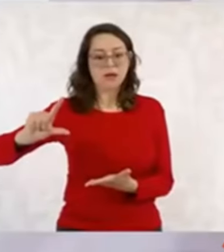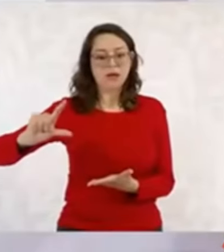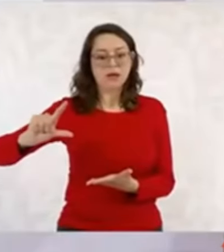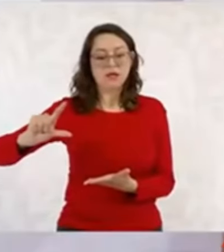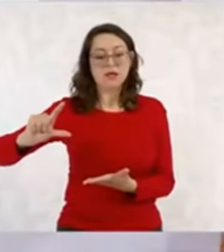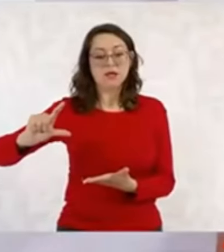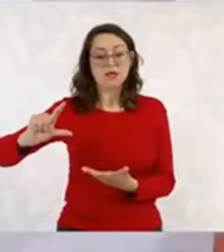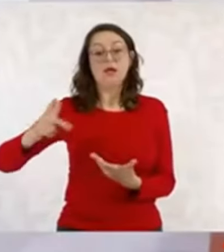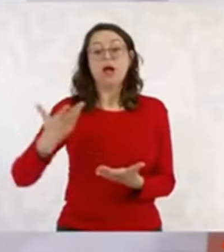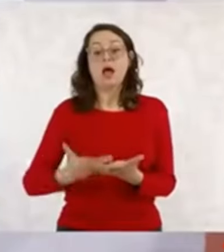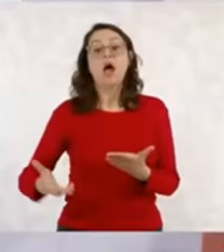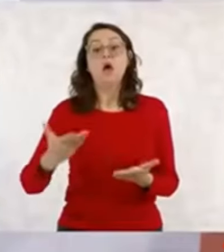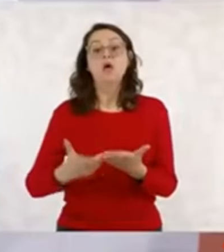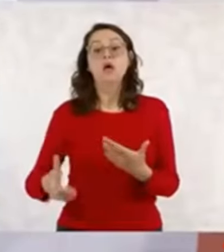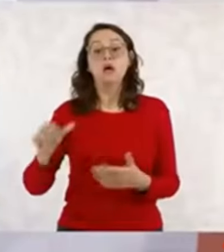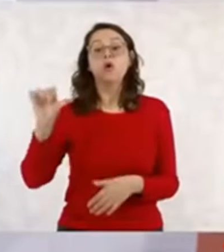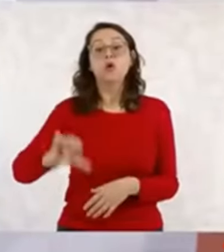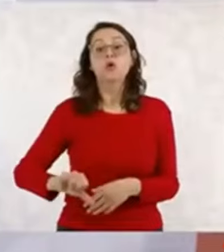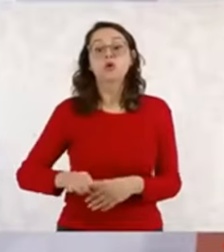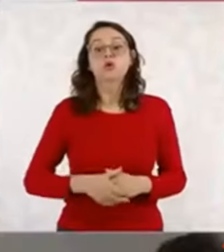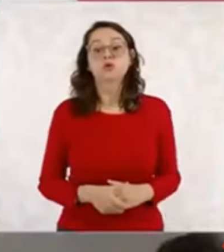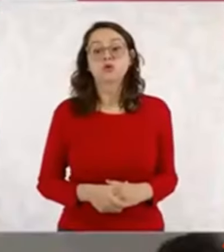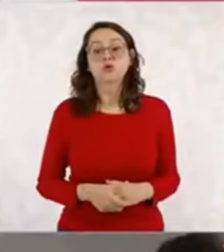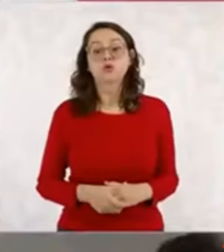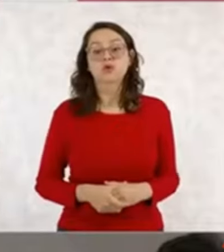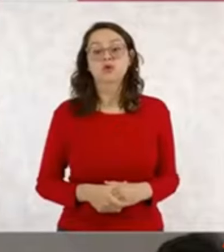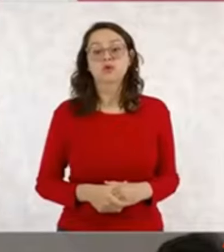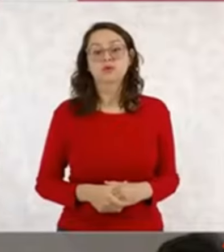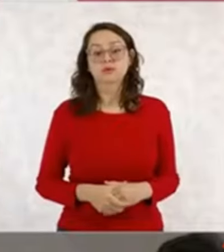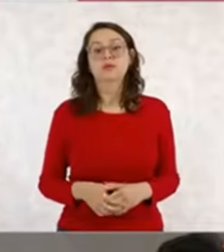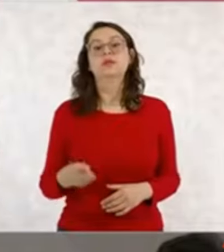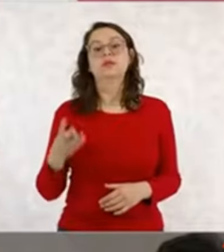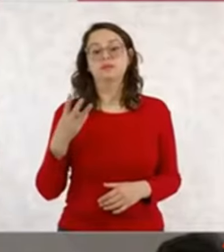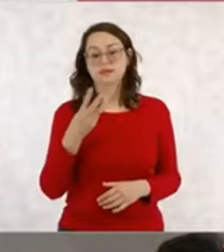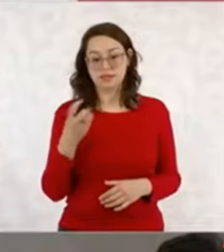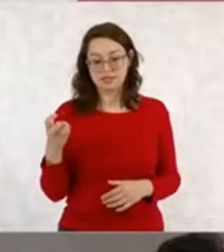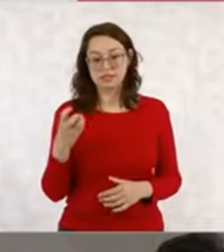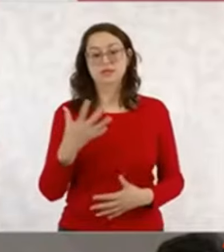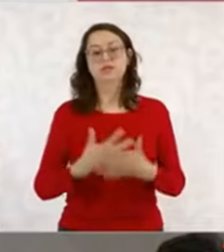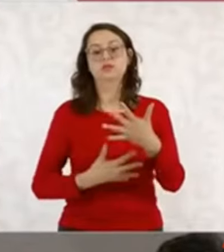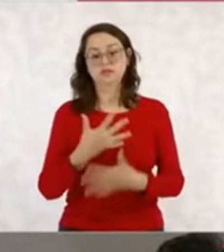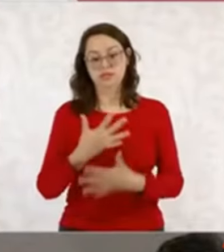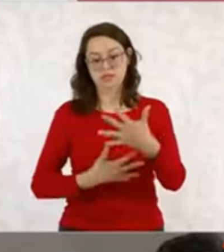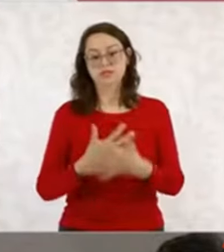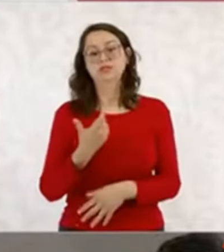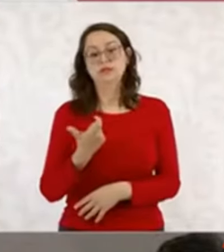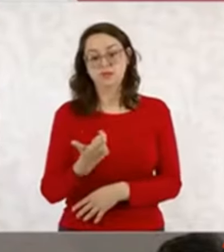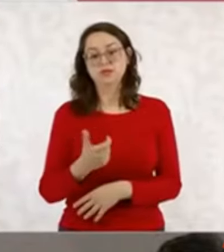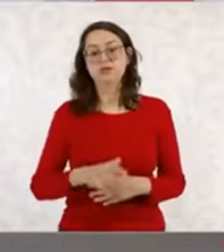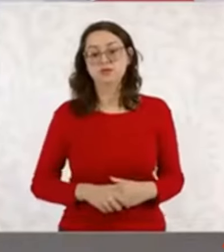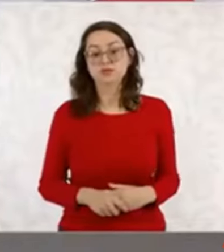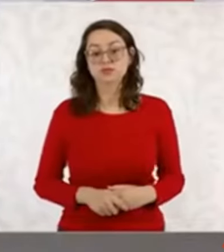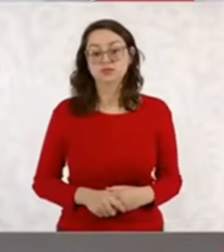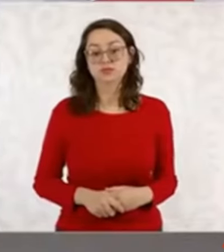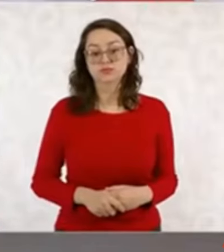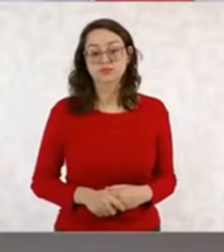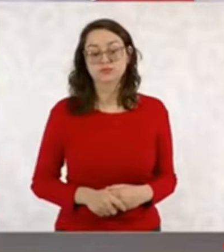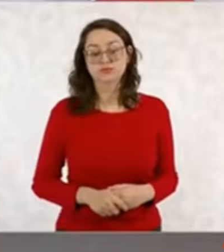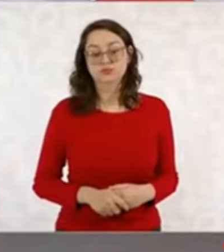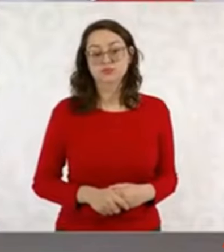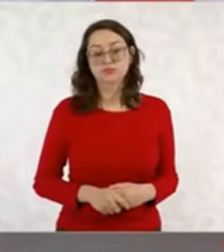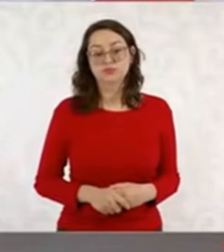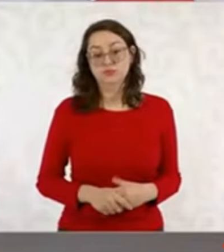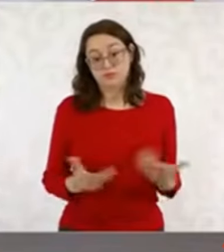Hasta llegar aquí. Con nosotros ya en los últimos 2 años, 25 y 26. Y